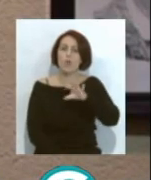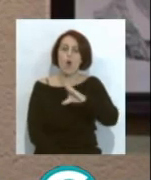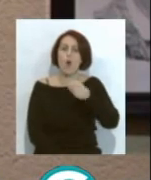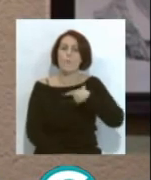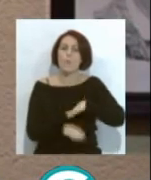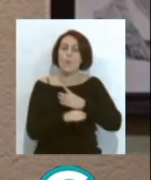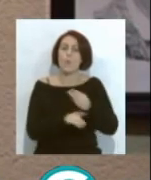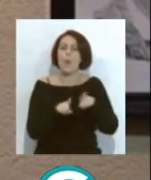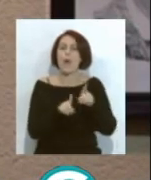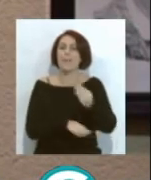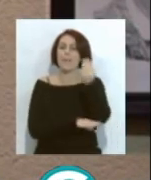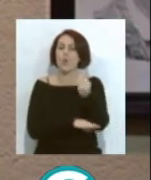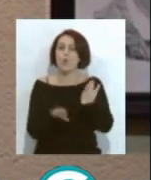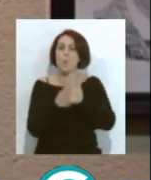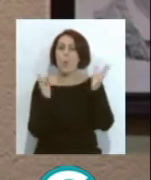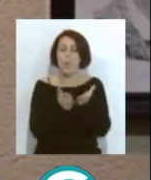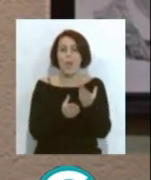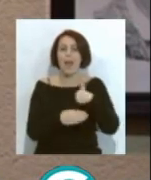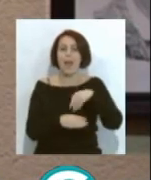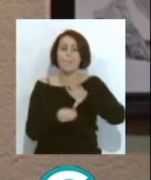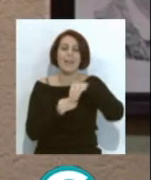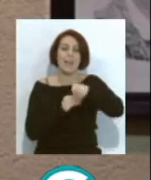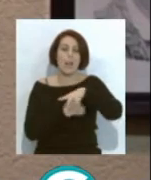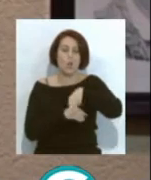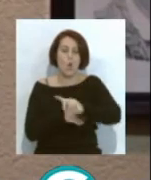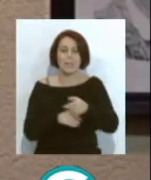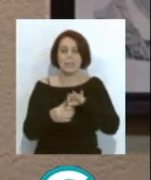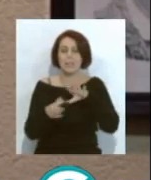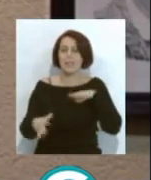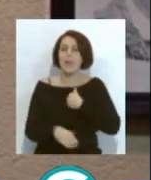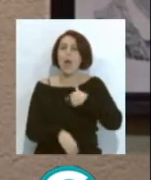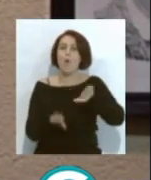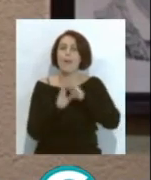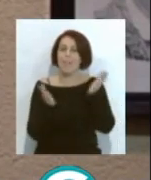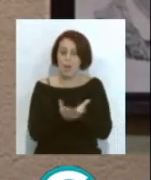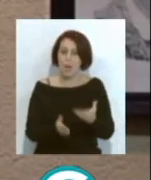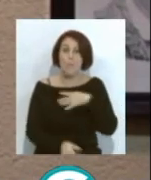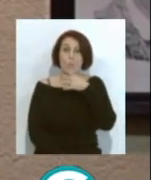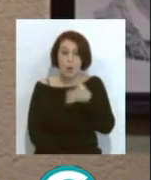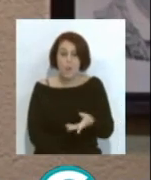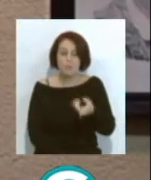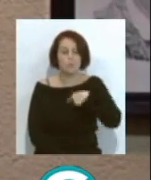Patrimonio Mundial Inmaterial de la Humanidad. Por tanto,